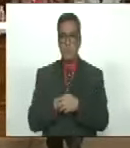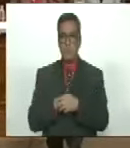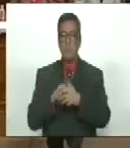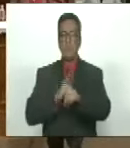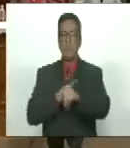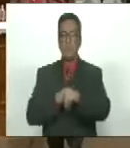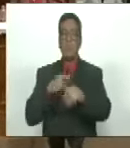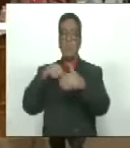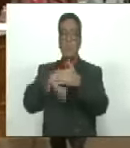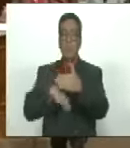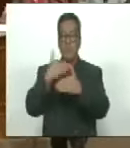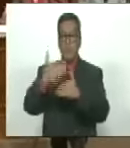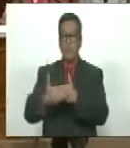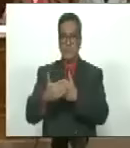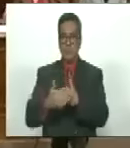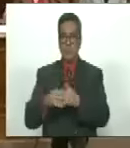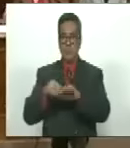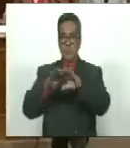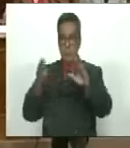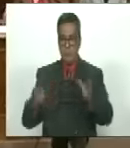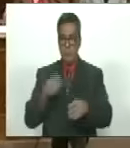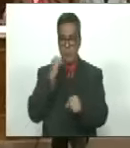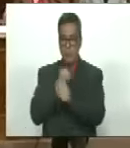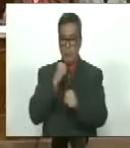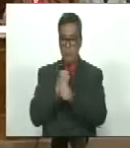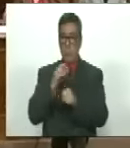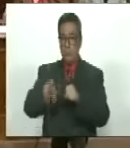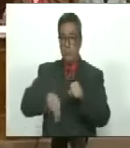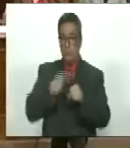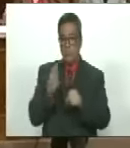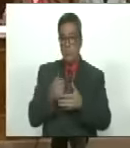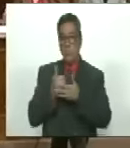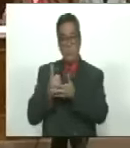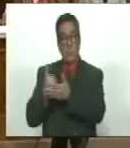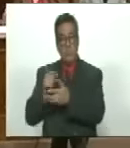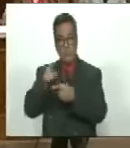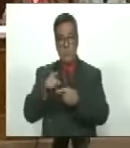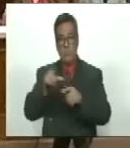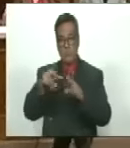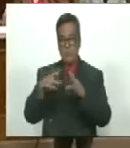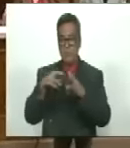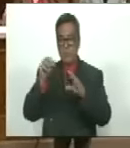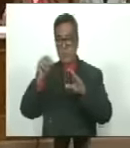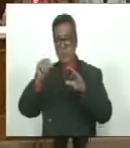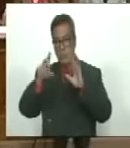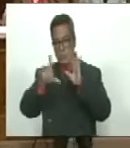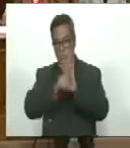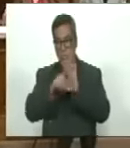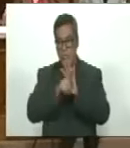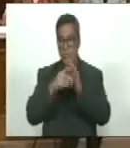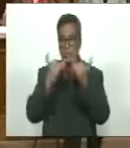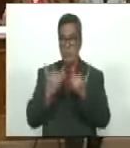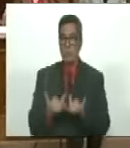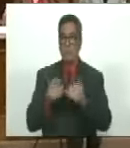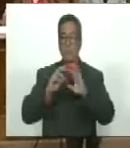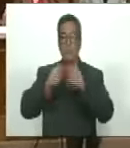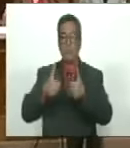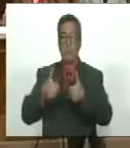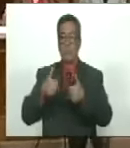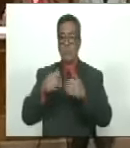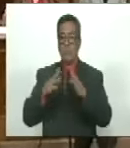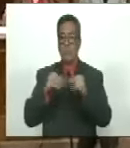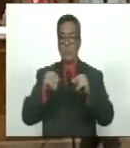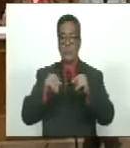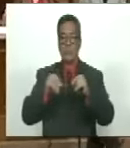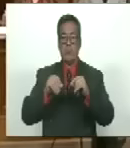Luego de estas intervenciones hay unas mesas de trabajo para que podamos hacer los aportes concretos a la ley y ya arranca pues en todo el